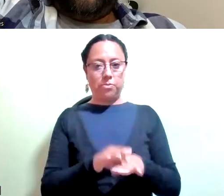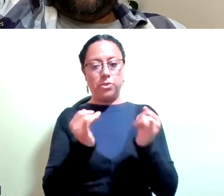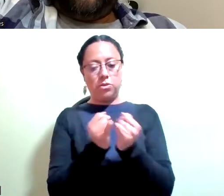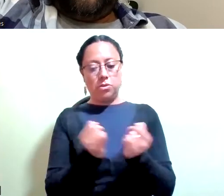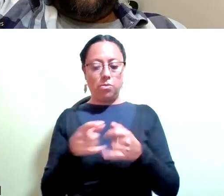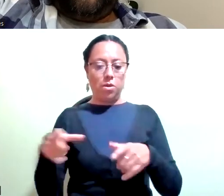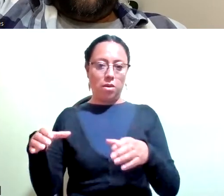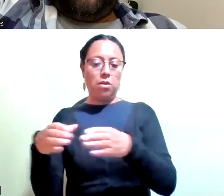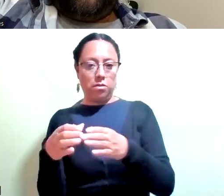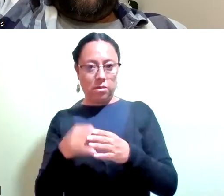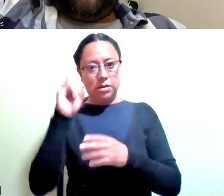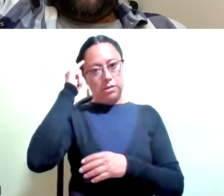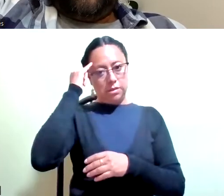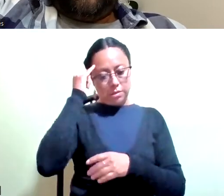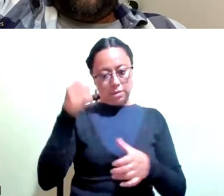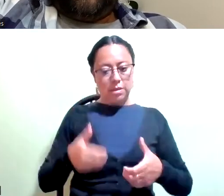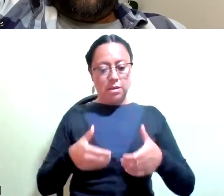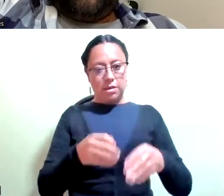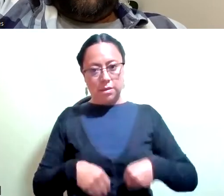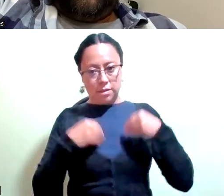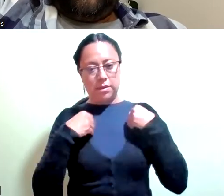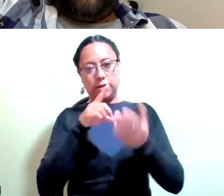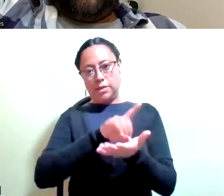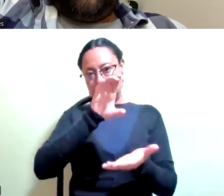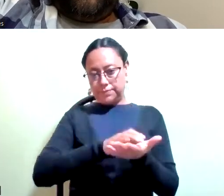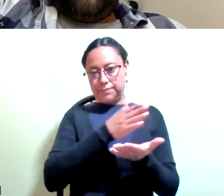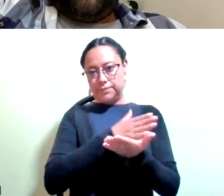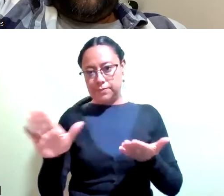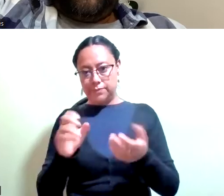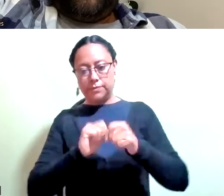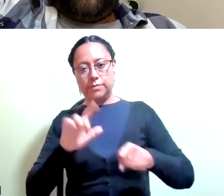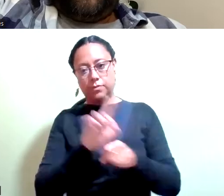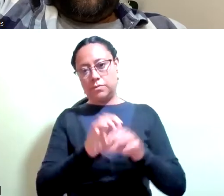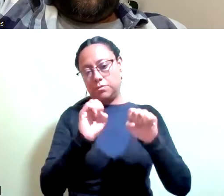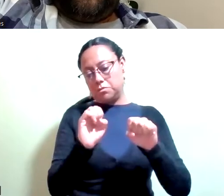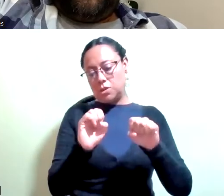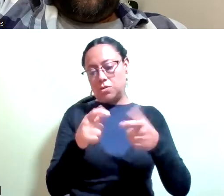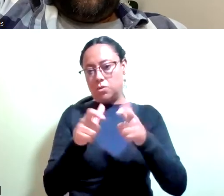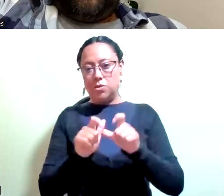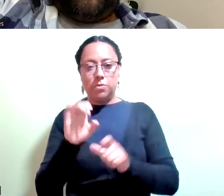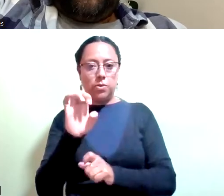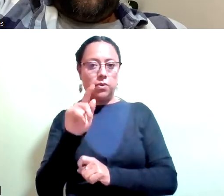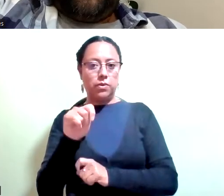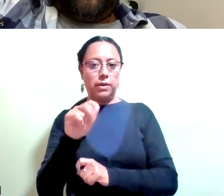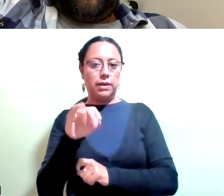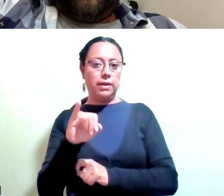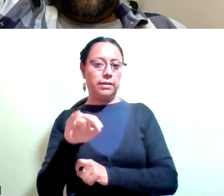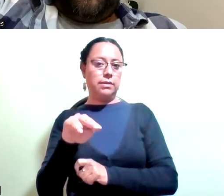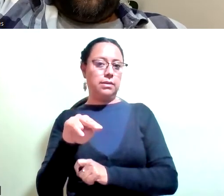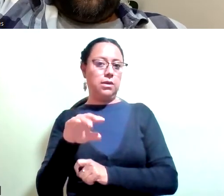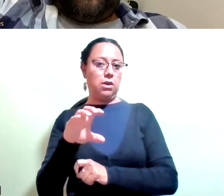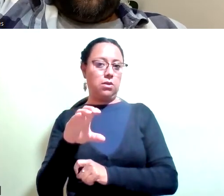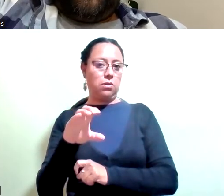indígena, situación de calle, analfabetismo, discapacidad, exclusión social y étnica, porque al señalar únicamente